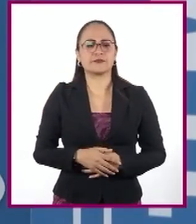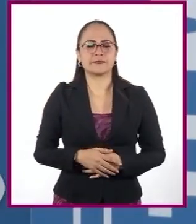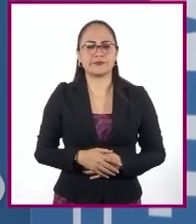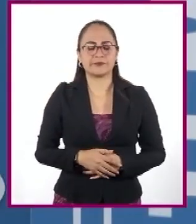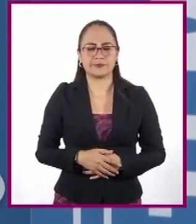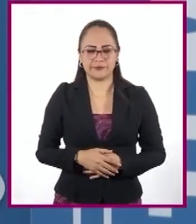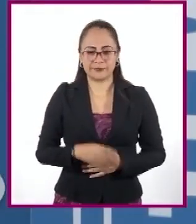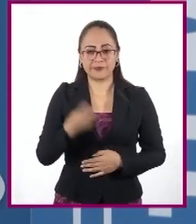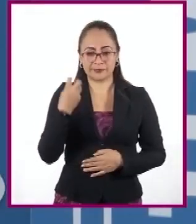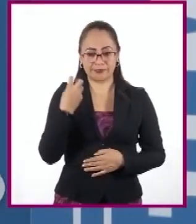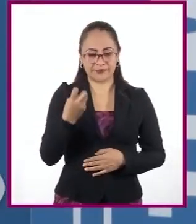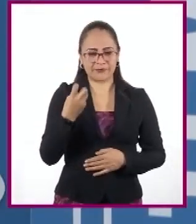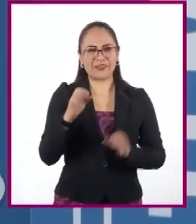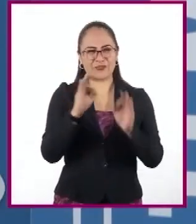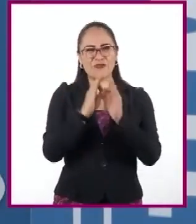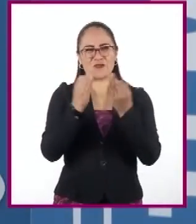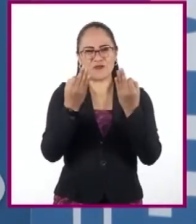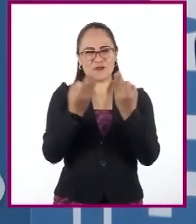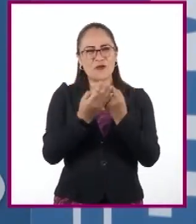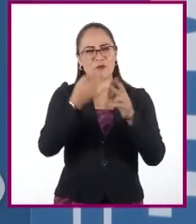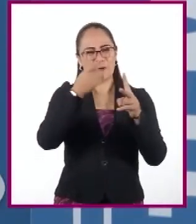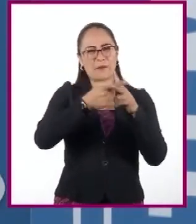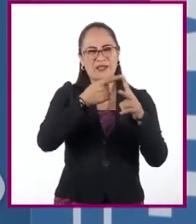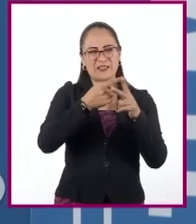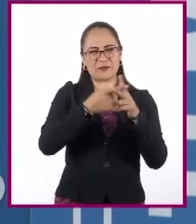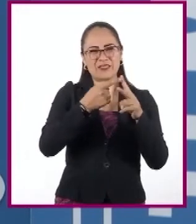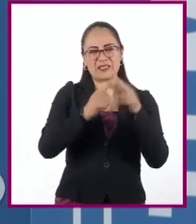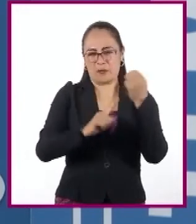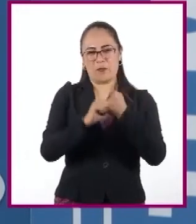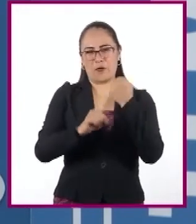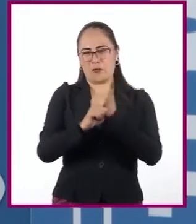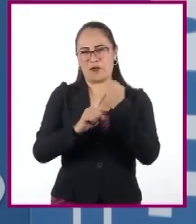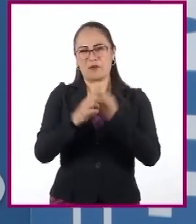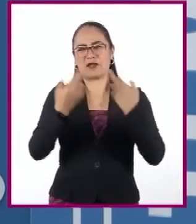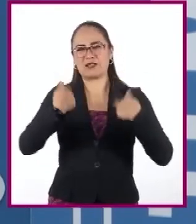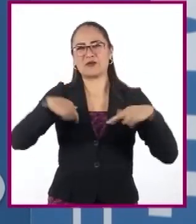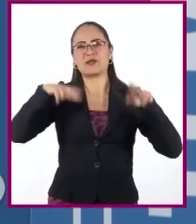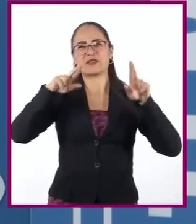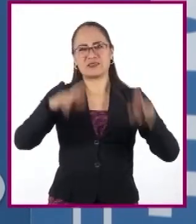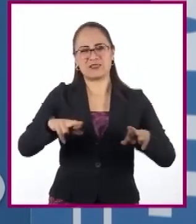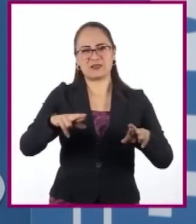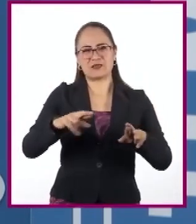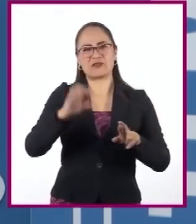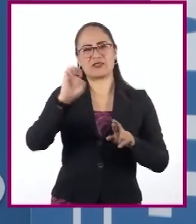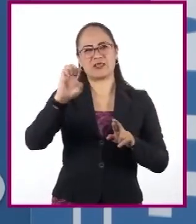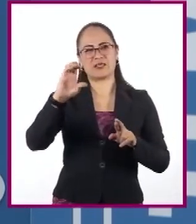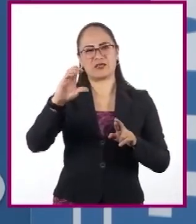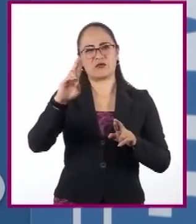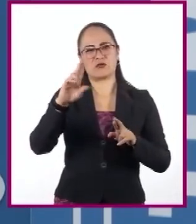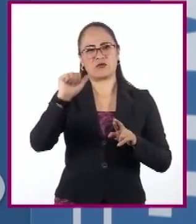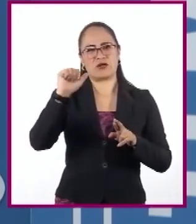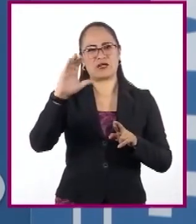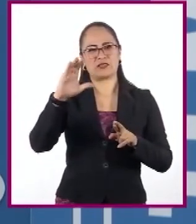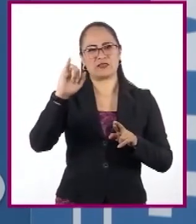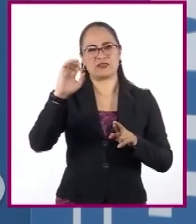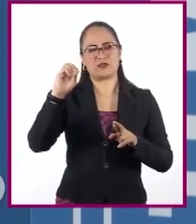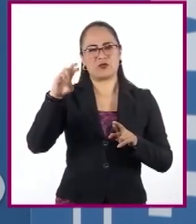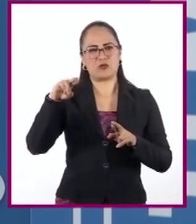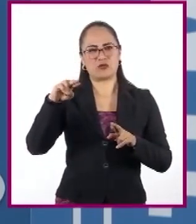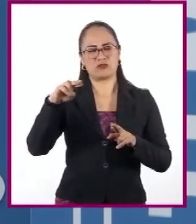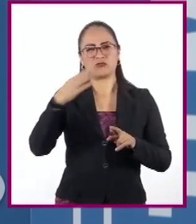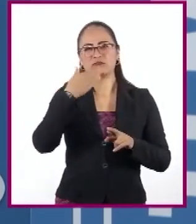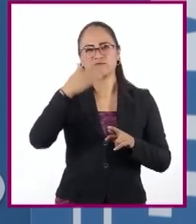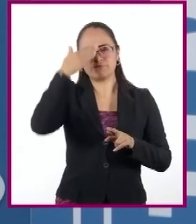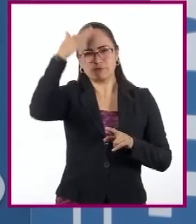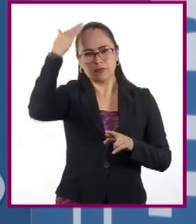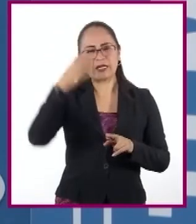Este es un modelo matemático del problema planteado, que se llama ecuación algebraica, la cual nos permite calcular